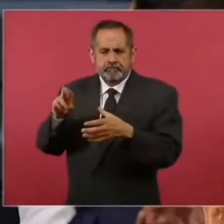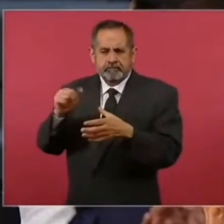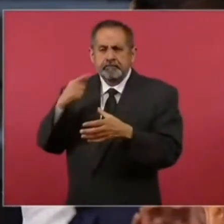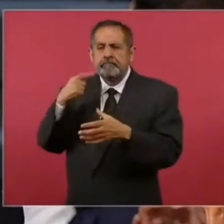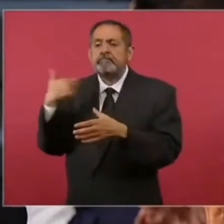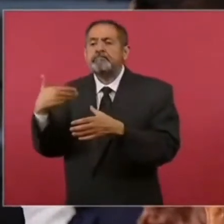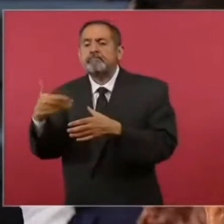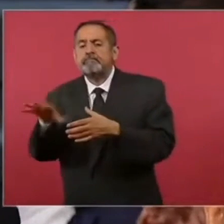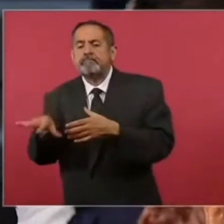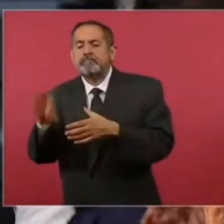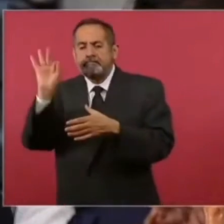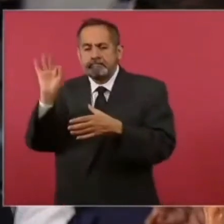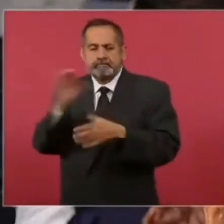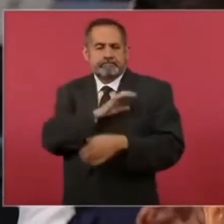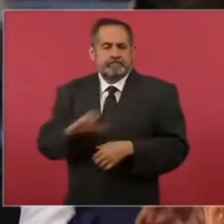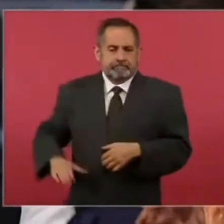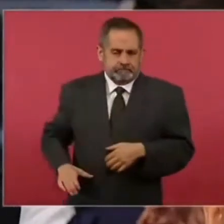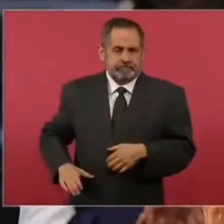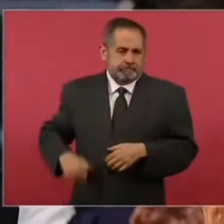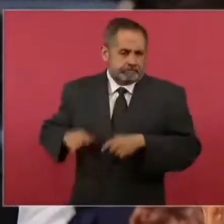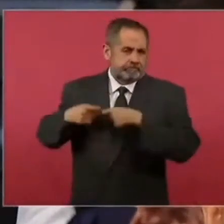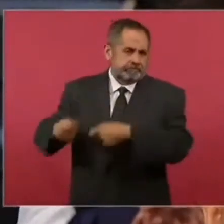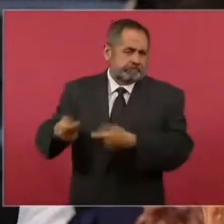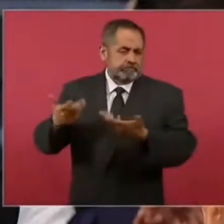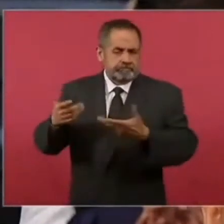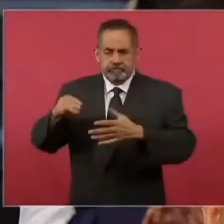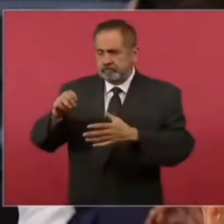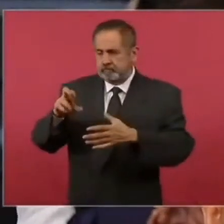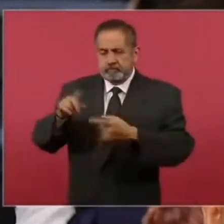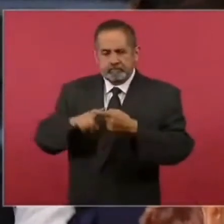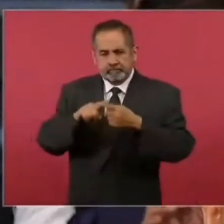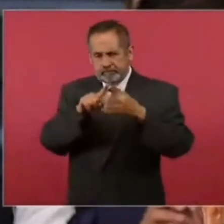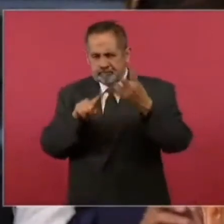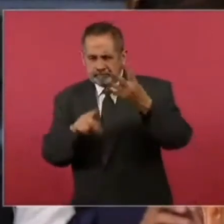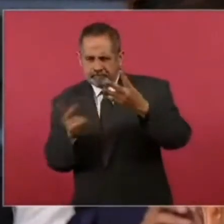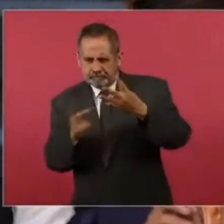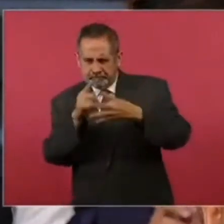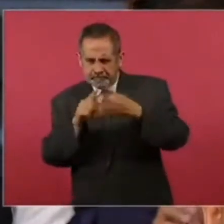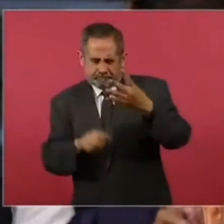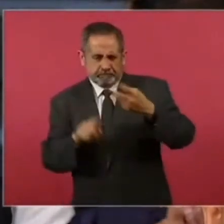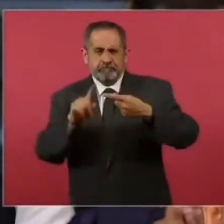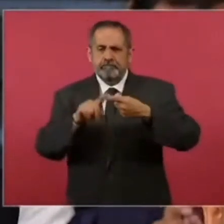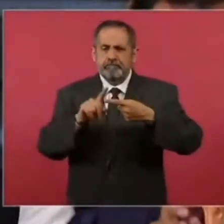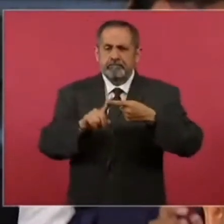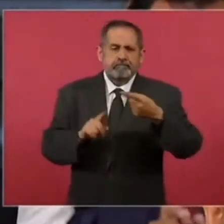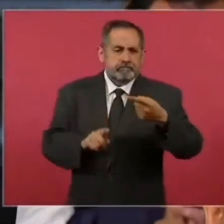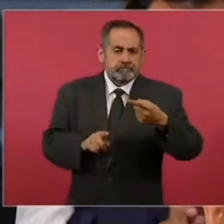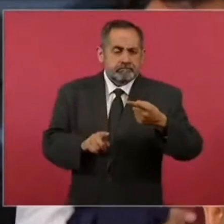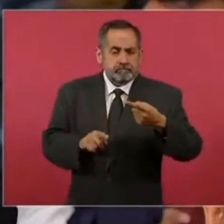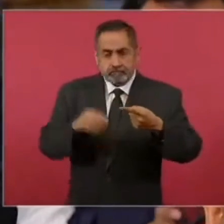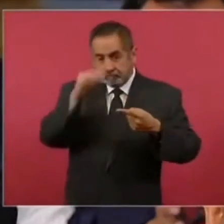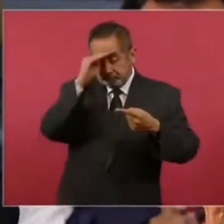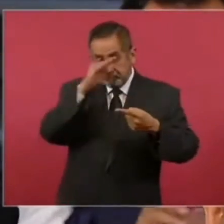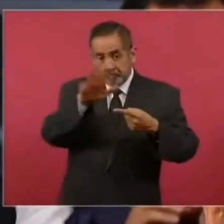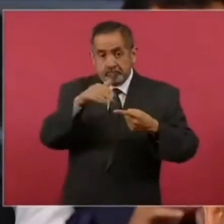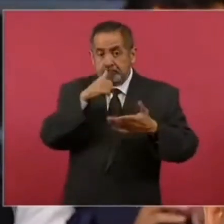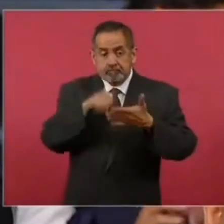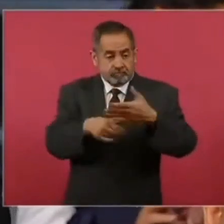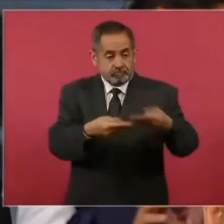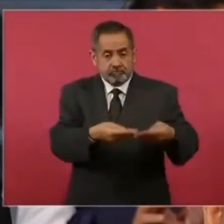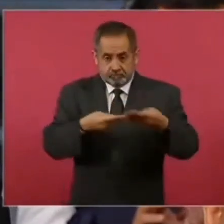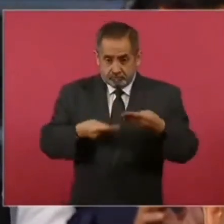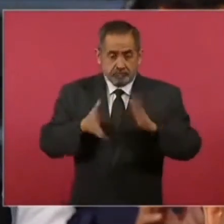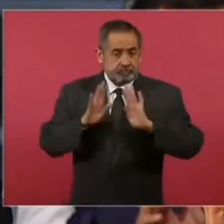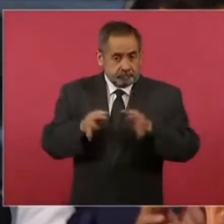candidato presidencial de ese partido. Son varias preguntas acerca de esto. La primera sería, ¿usted ya recibió algún tipo